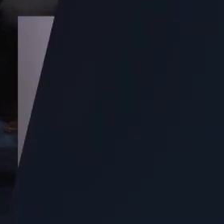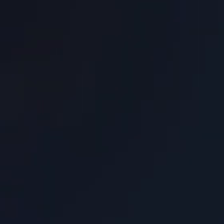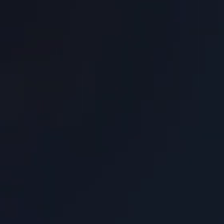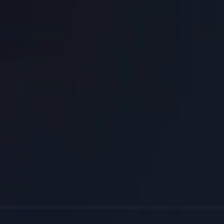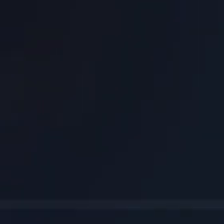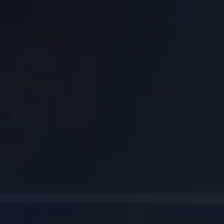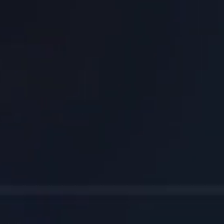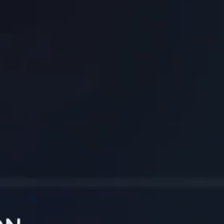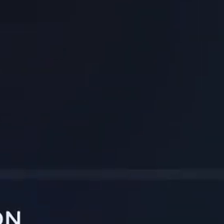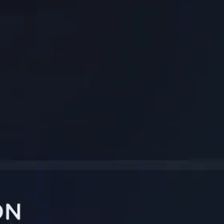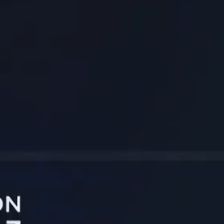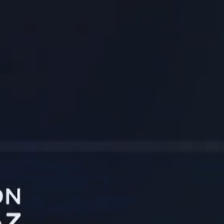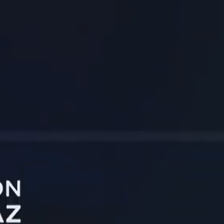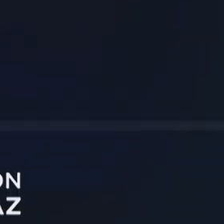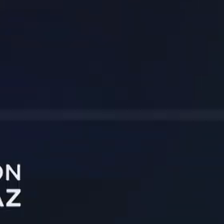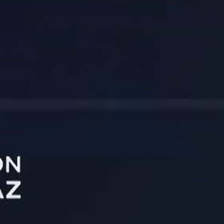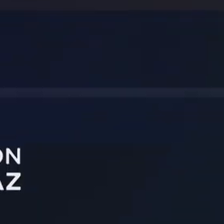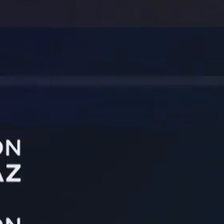ah